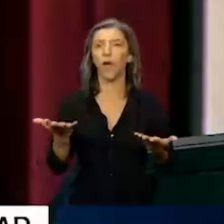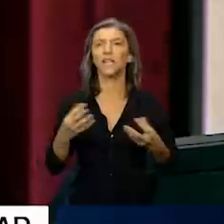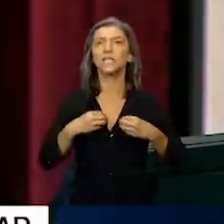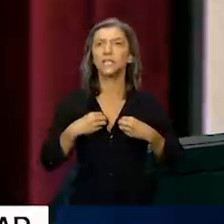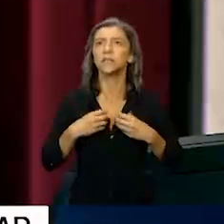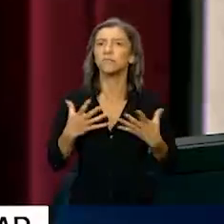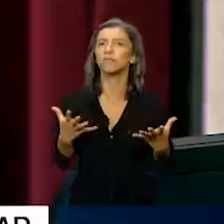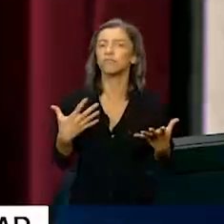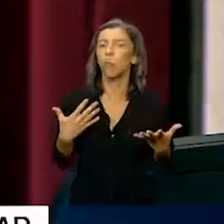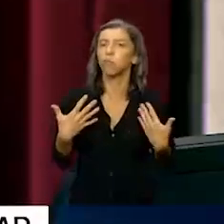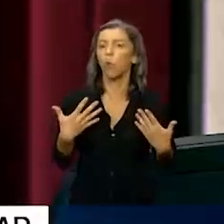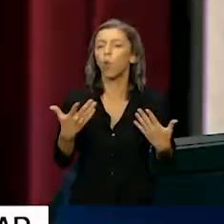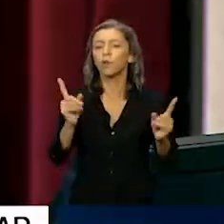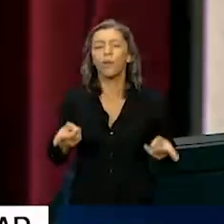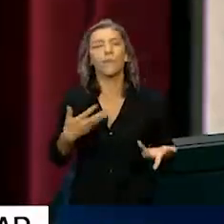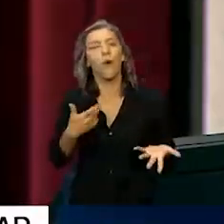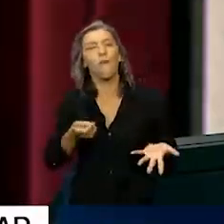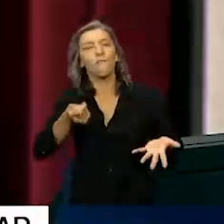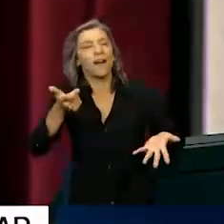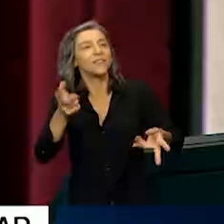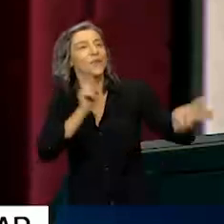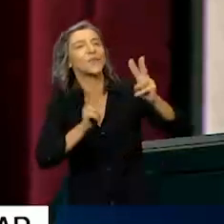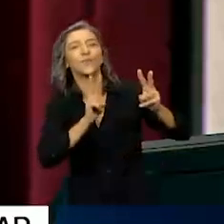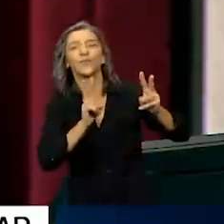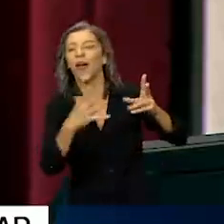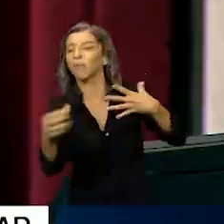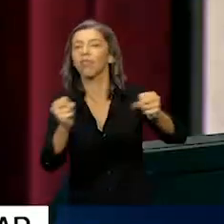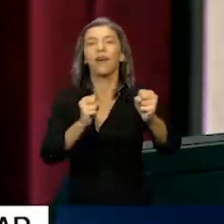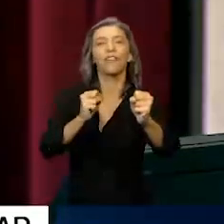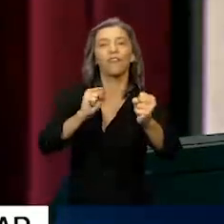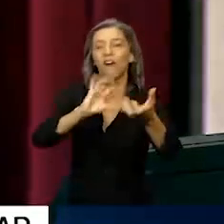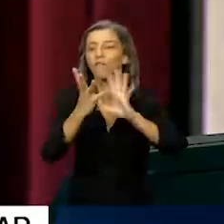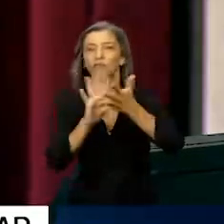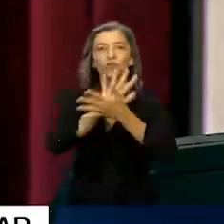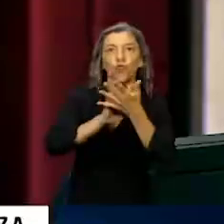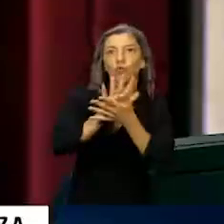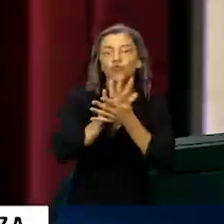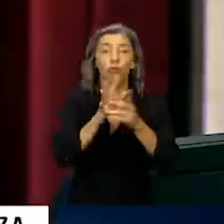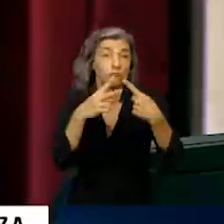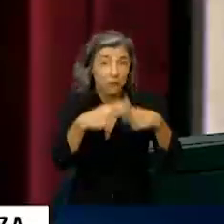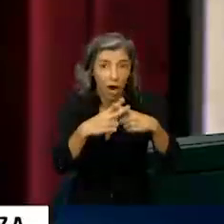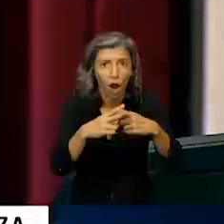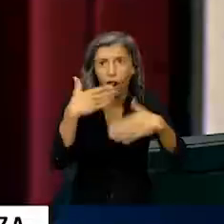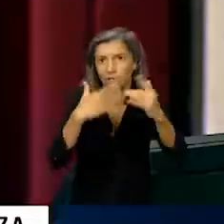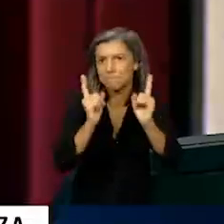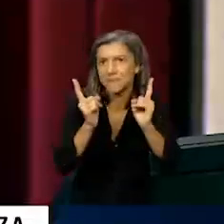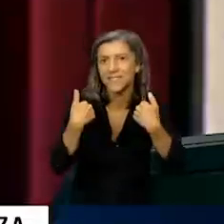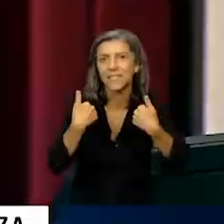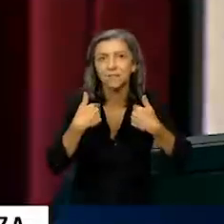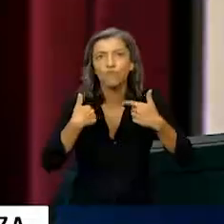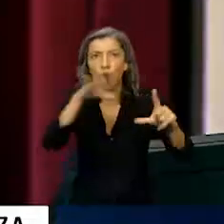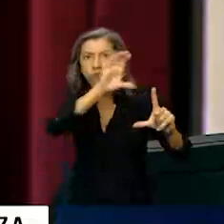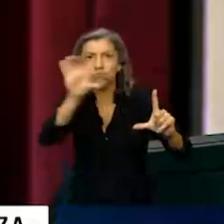no encontrábamos para incorporar nuevas tecnologías para que en el momento más grave de la historia del